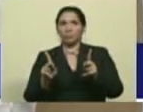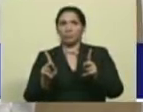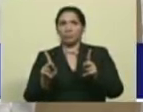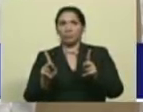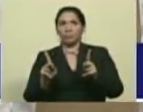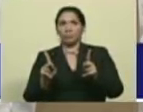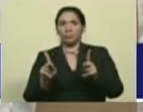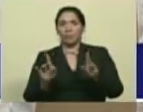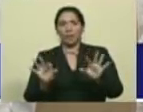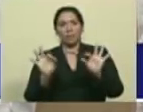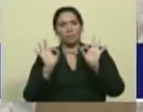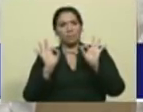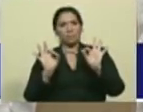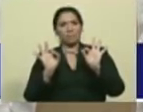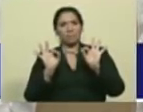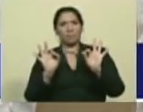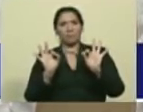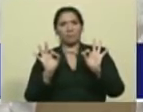especial para